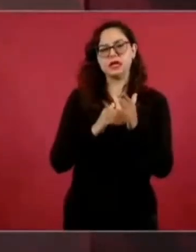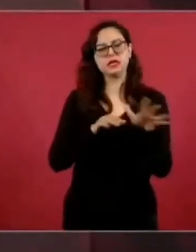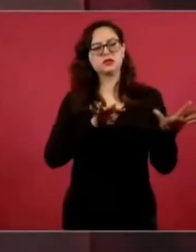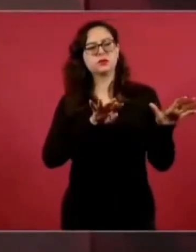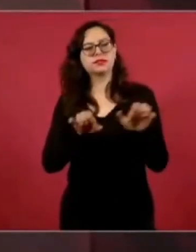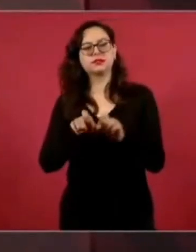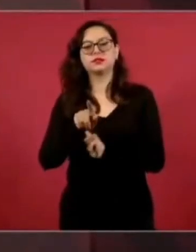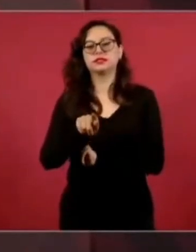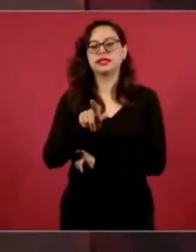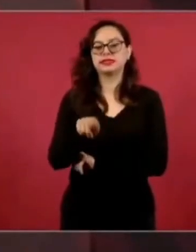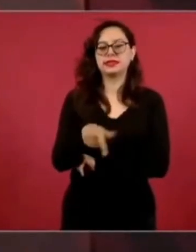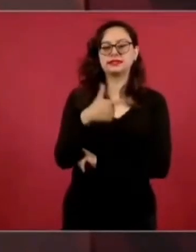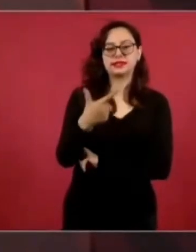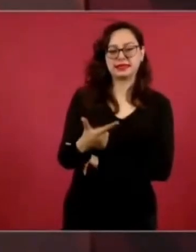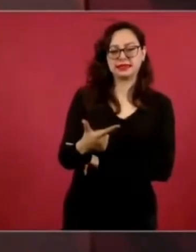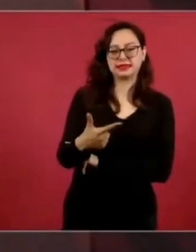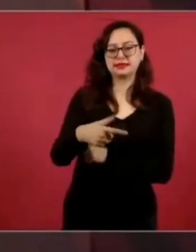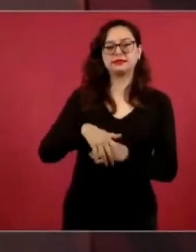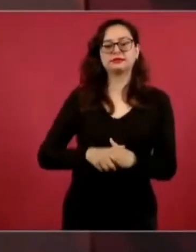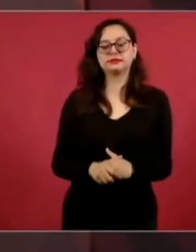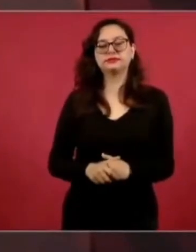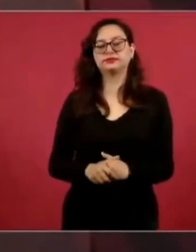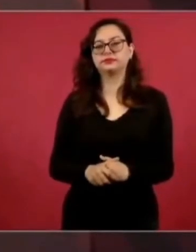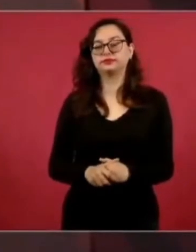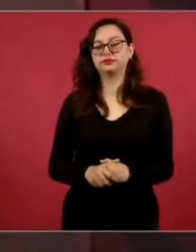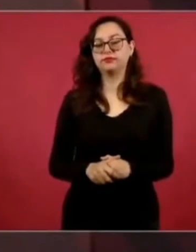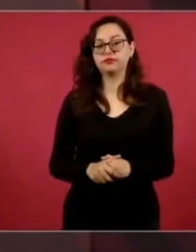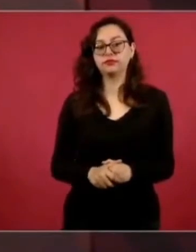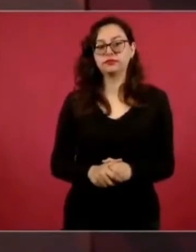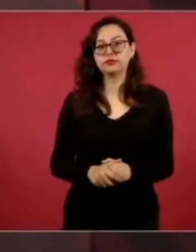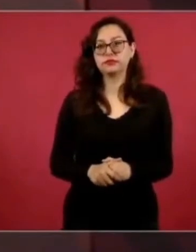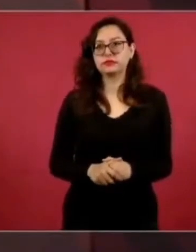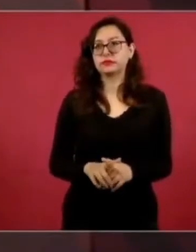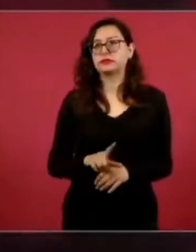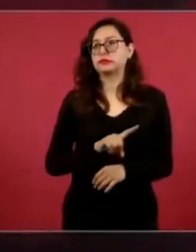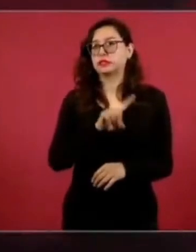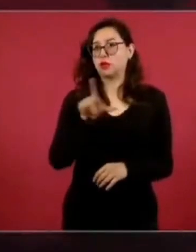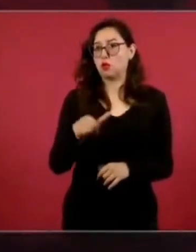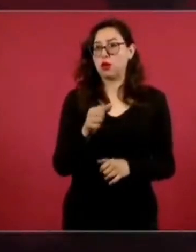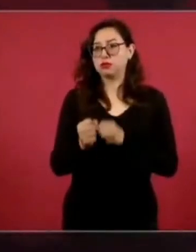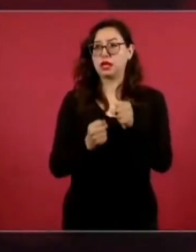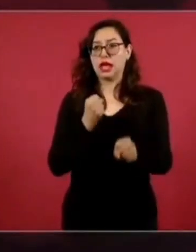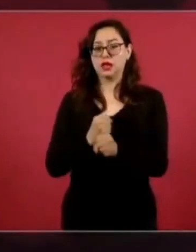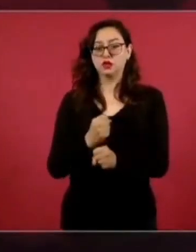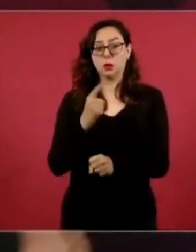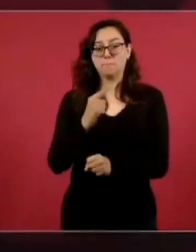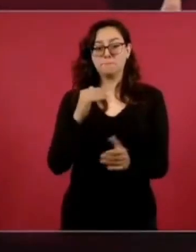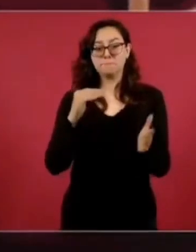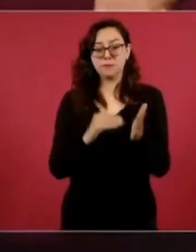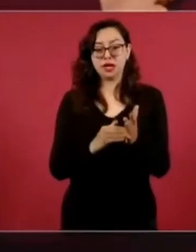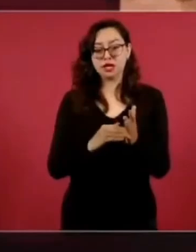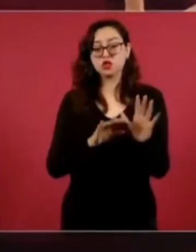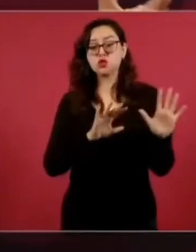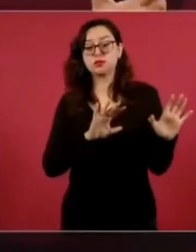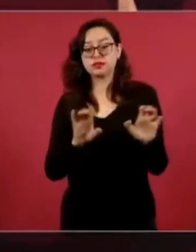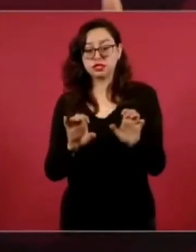1977. Entonces, como en 1980, o